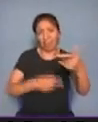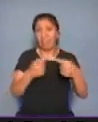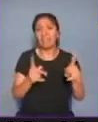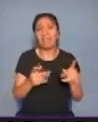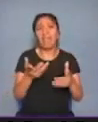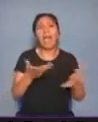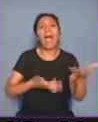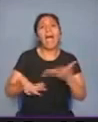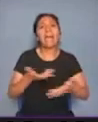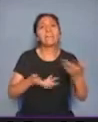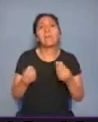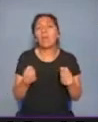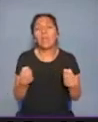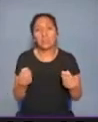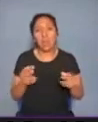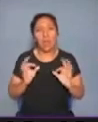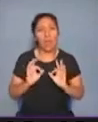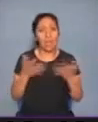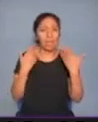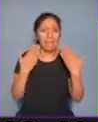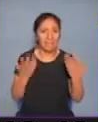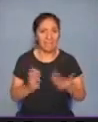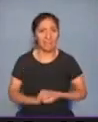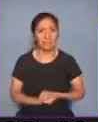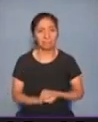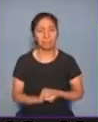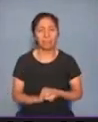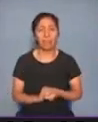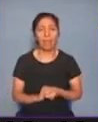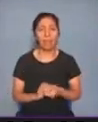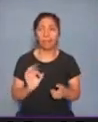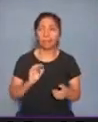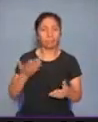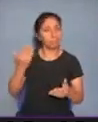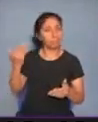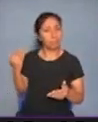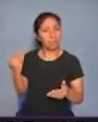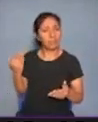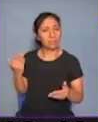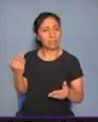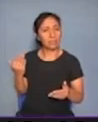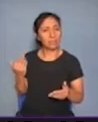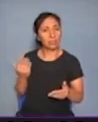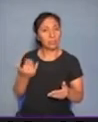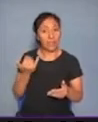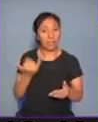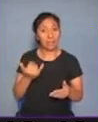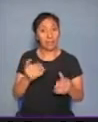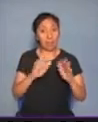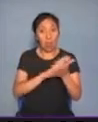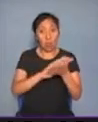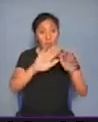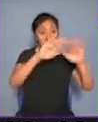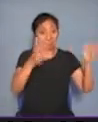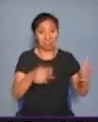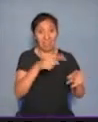actividades para esta temporada de verano bueno hace un par de años que tenemos una nueva sede institucional que es